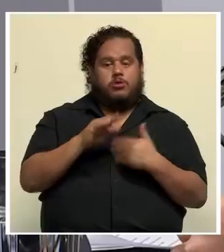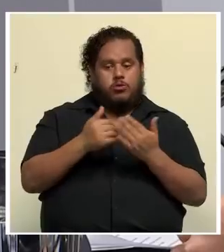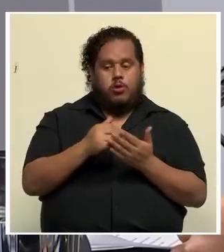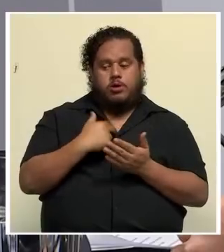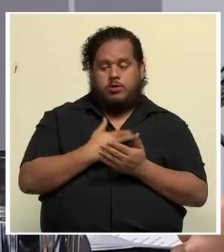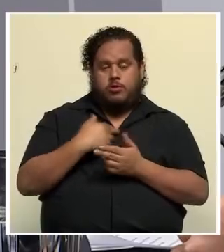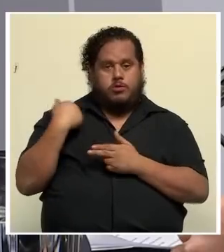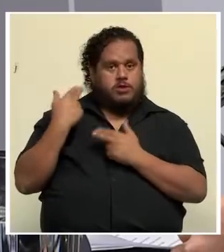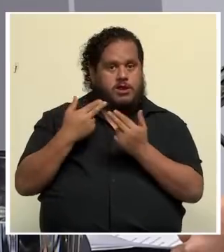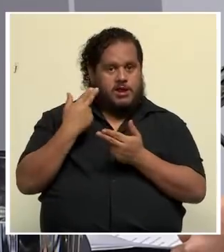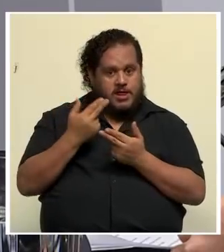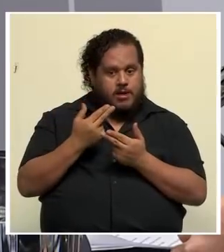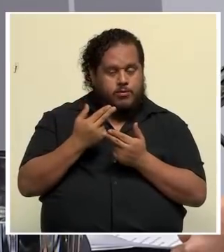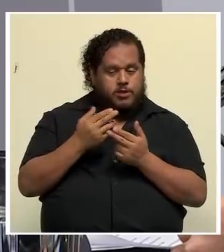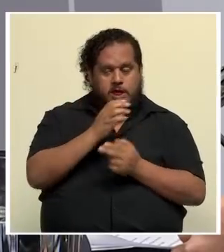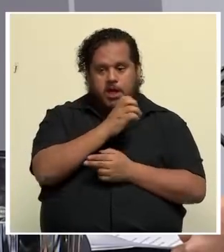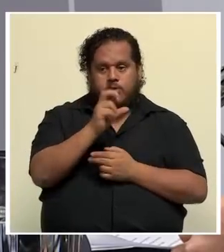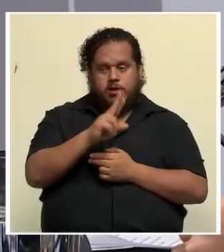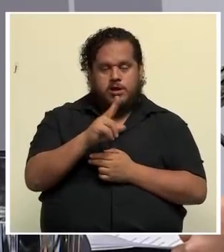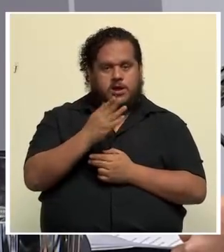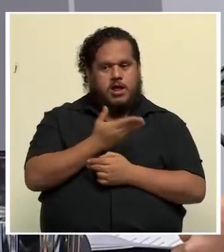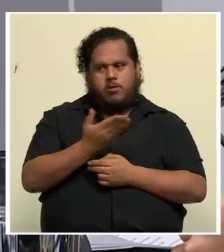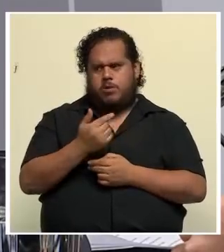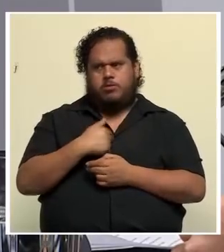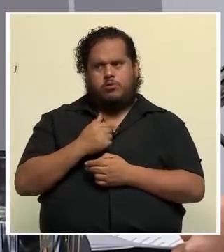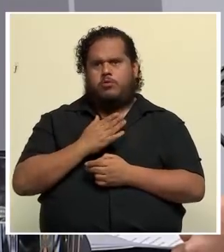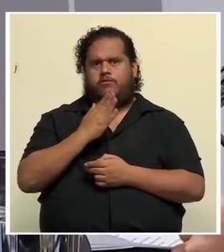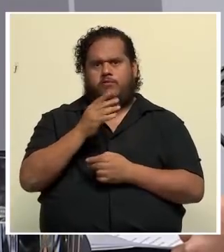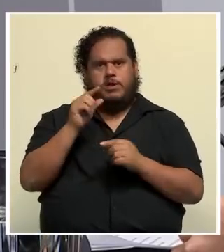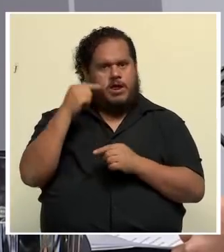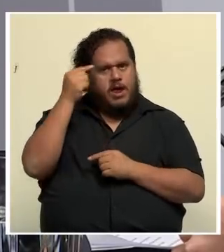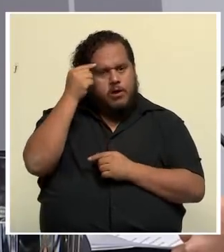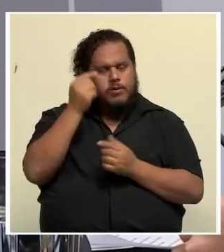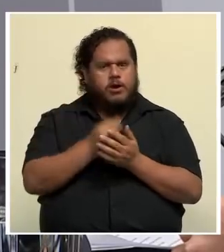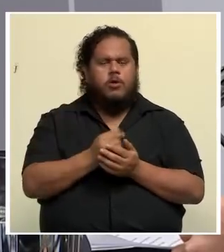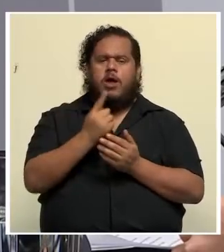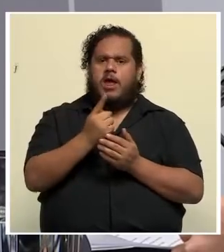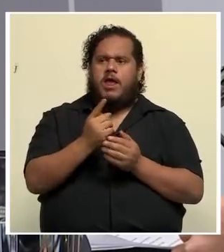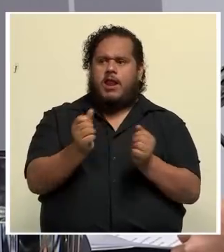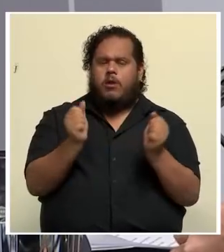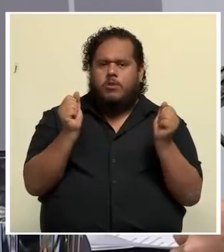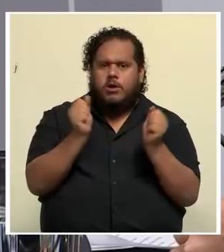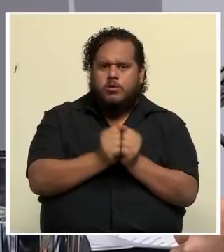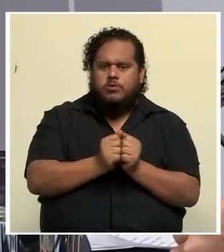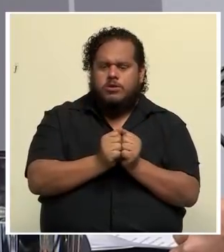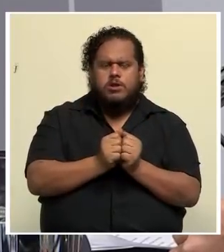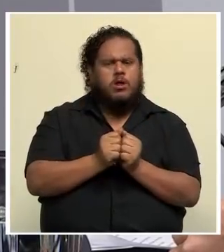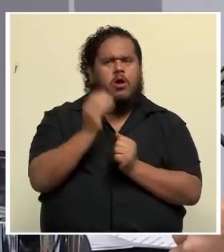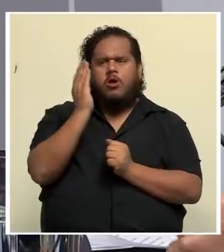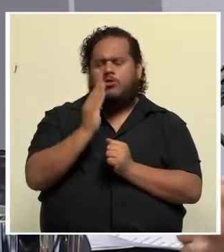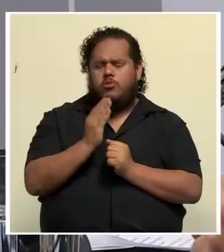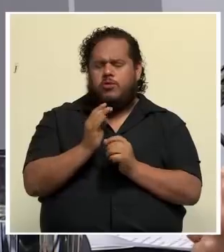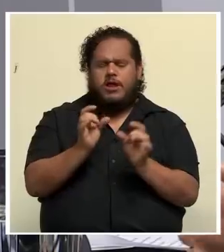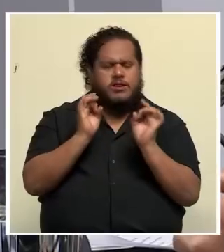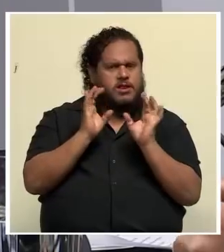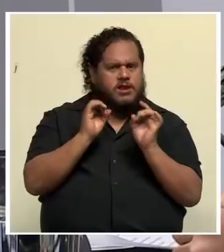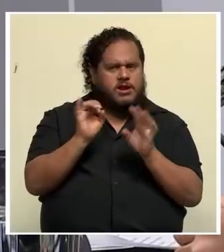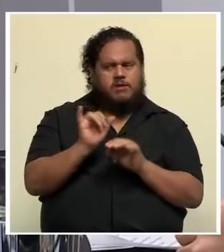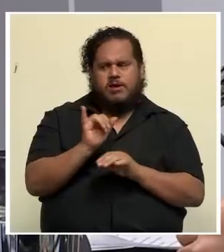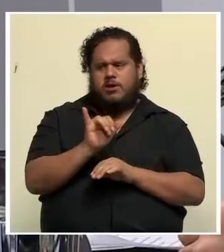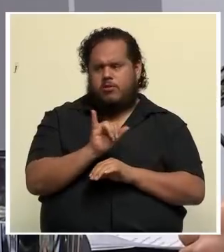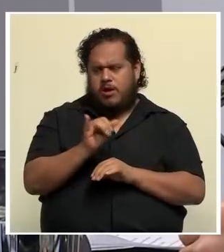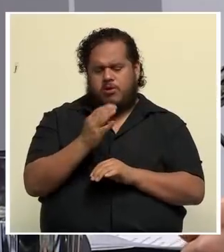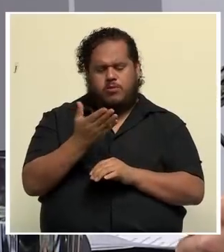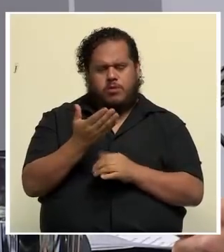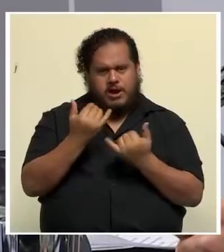a Costa Rica cuando fui al gobierno era una coyuntura nunca tan grave como la que ahora tenemos,